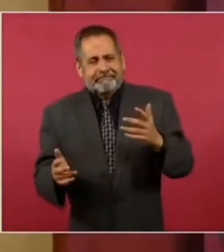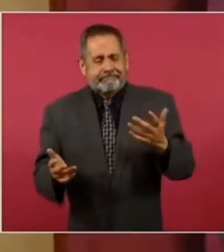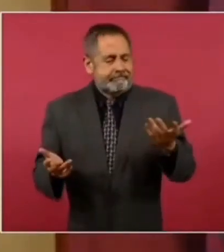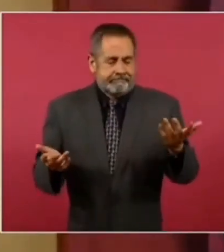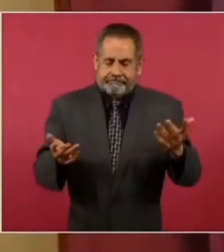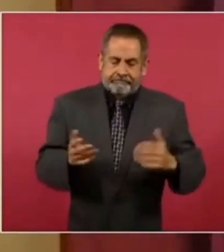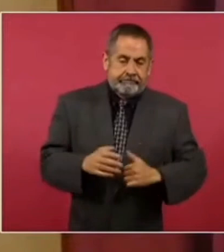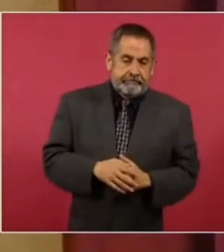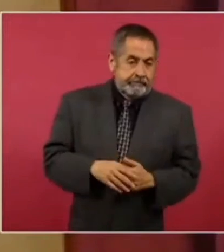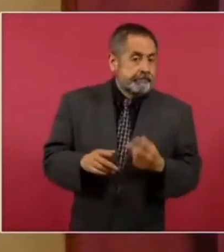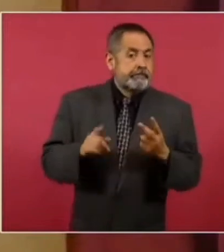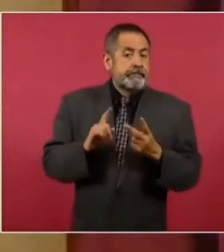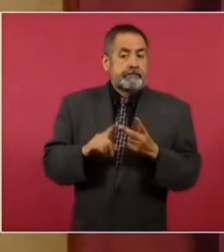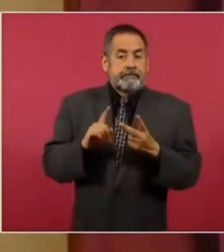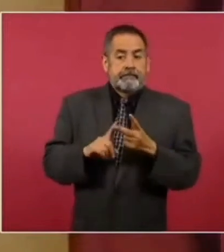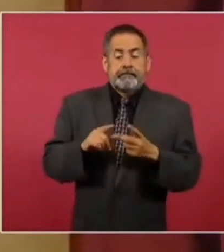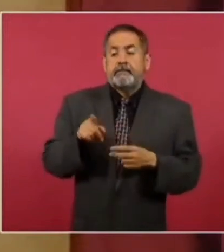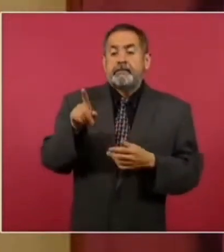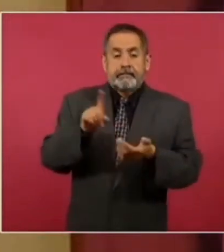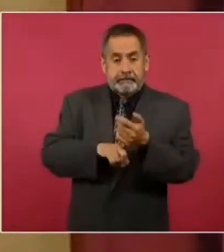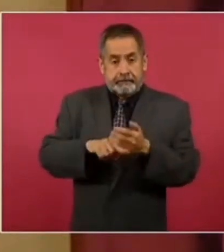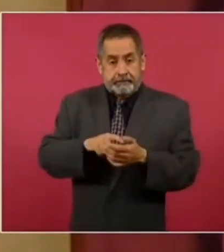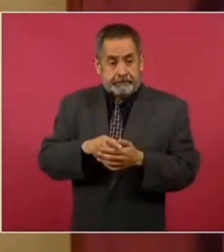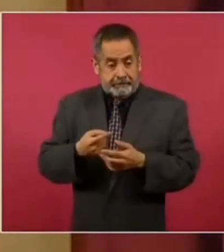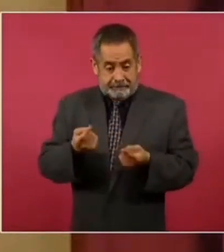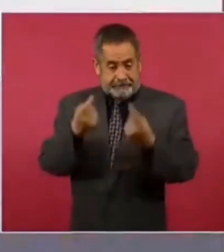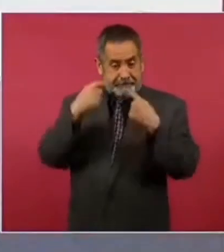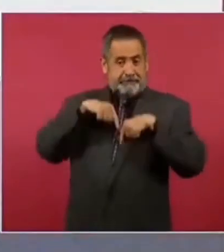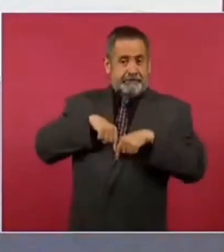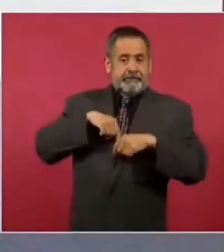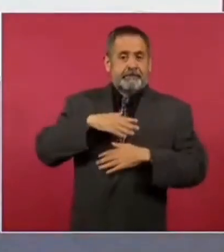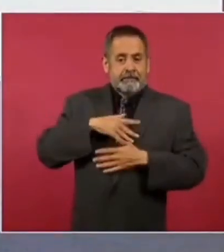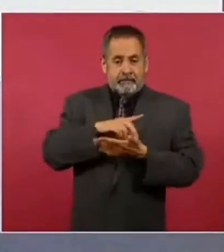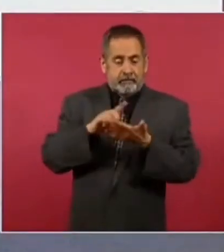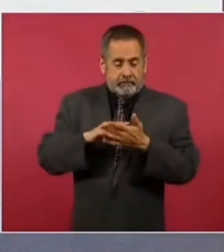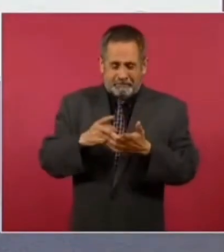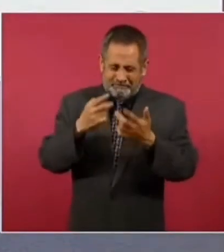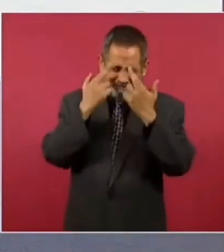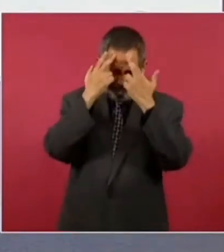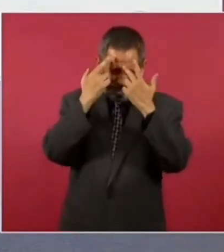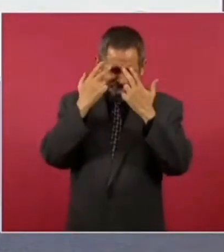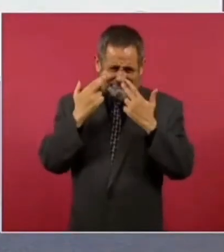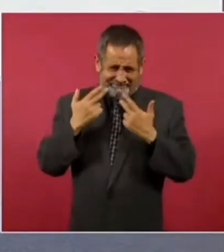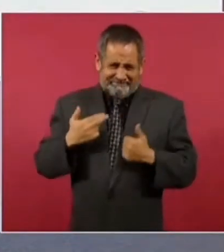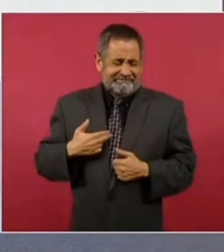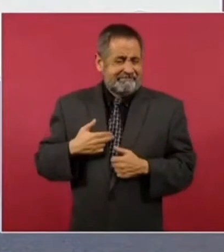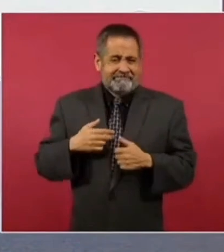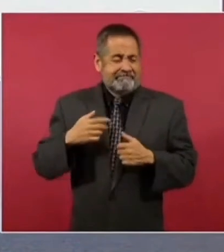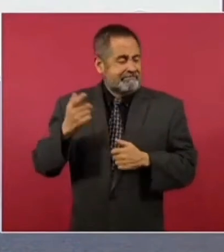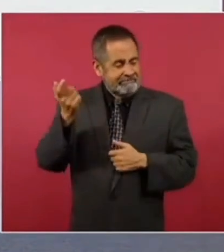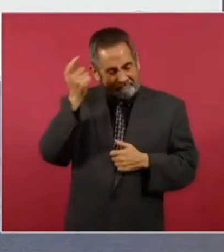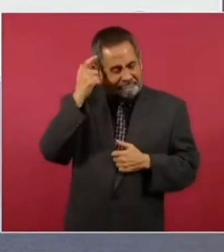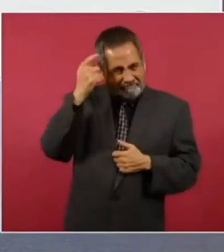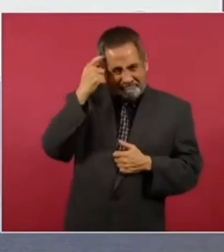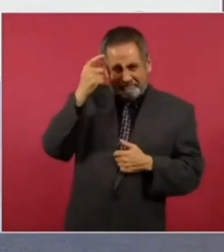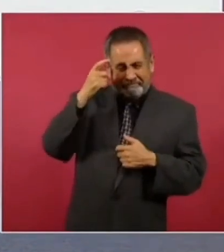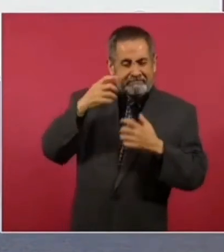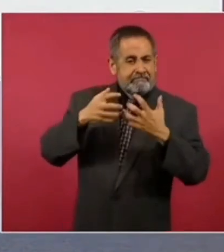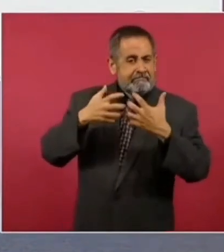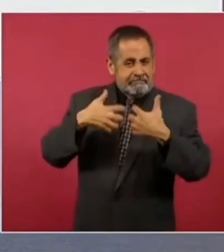queremos destacar es los efectos que tienen las sustancias en la destrucción de la funcionalidad